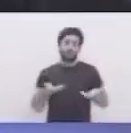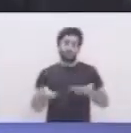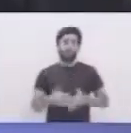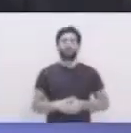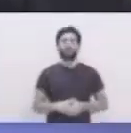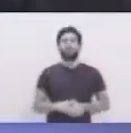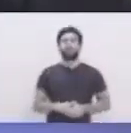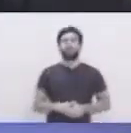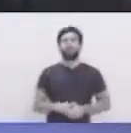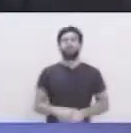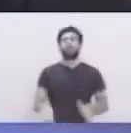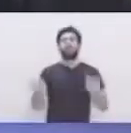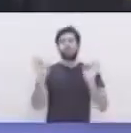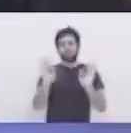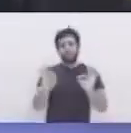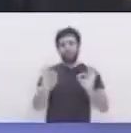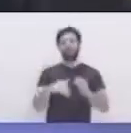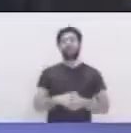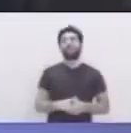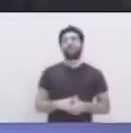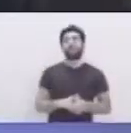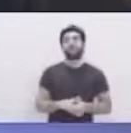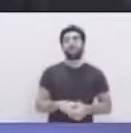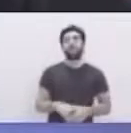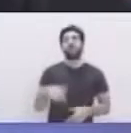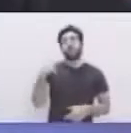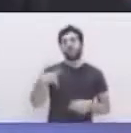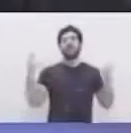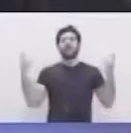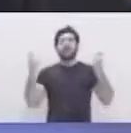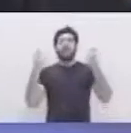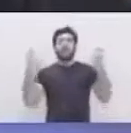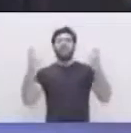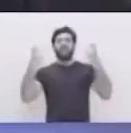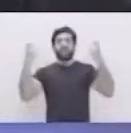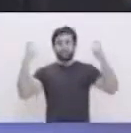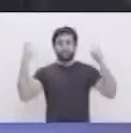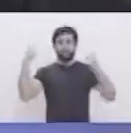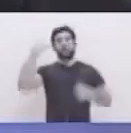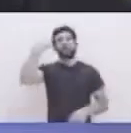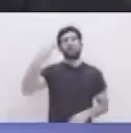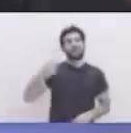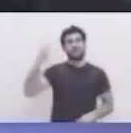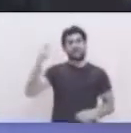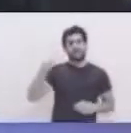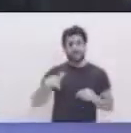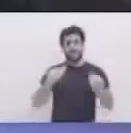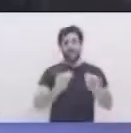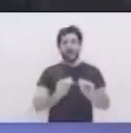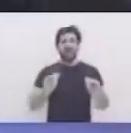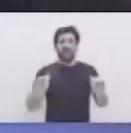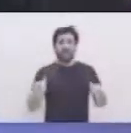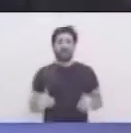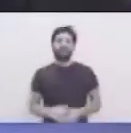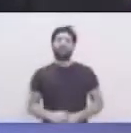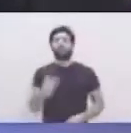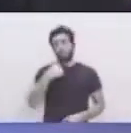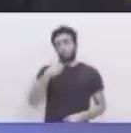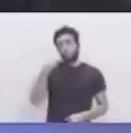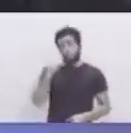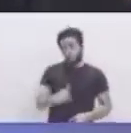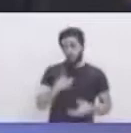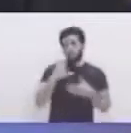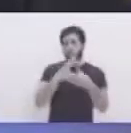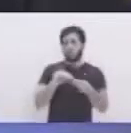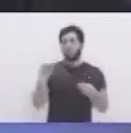de fútbol. Y es una celebración muy especial el día de hoy, el día de la niñez. Para eso tengo una historia, un